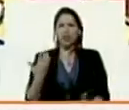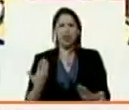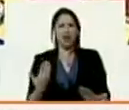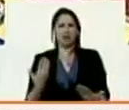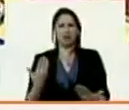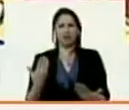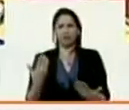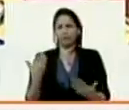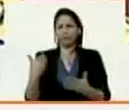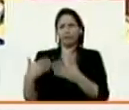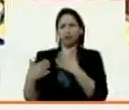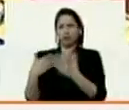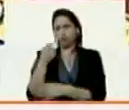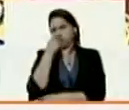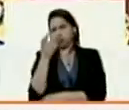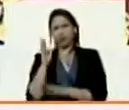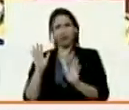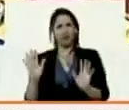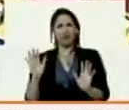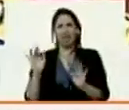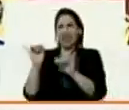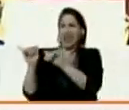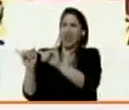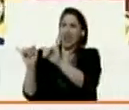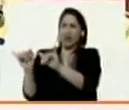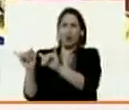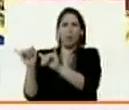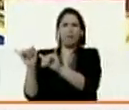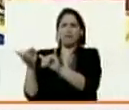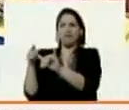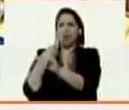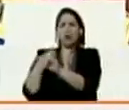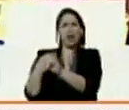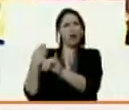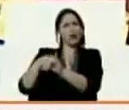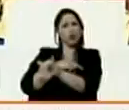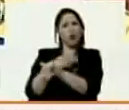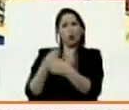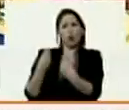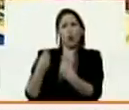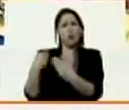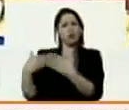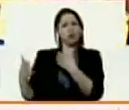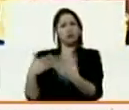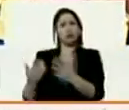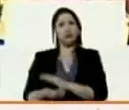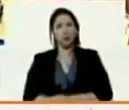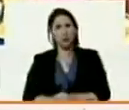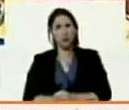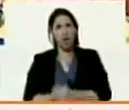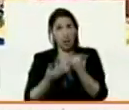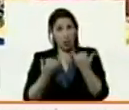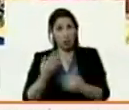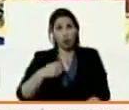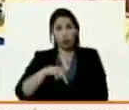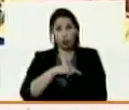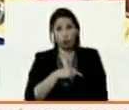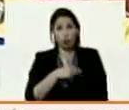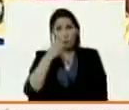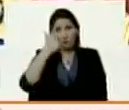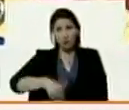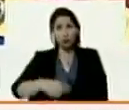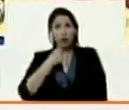como quieran. Que nos digan ellos a nosotros como quieran. Ahora lo que nosotros, y en lo personal lo